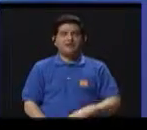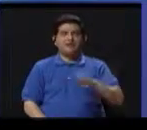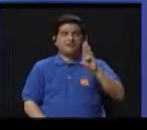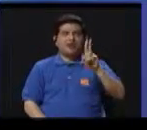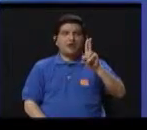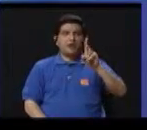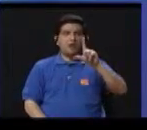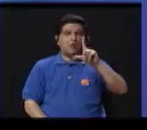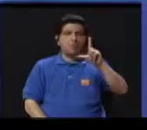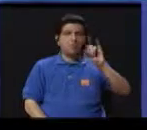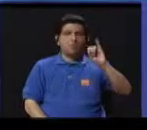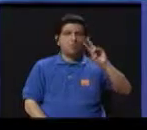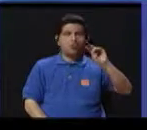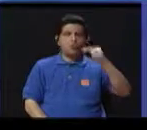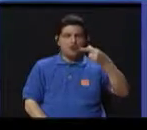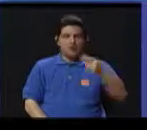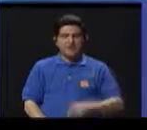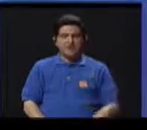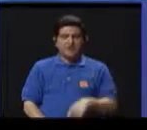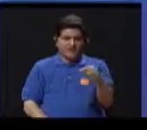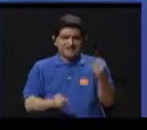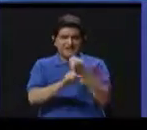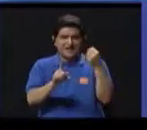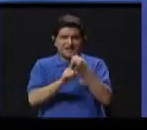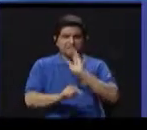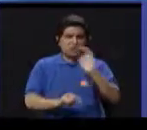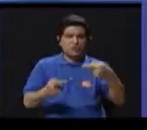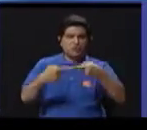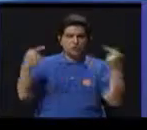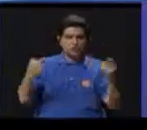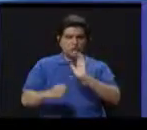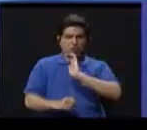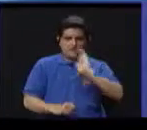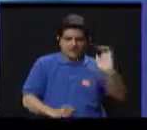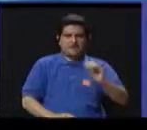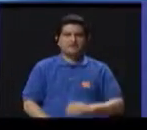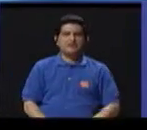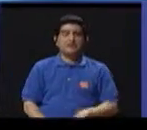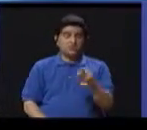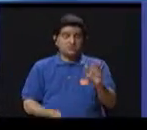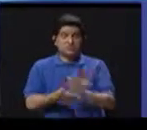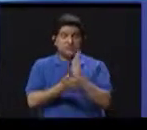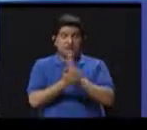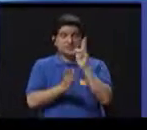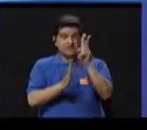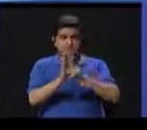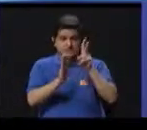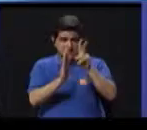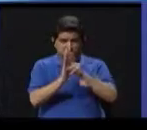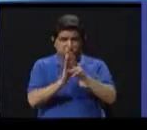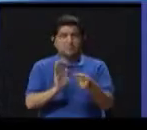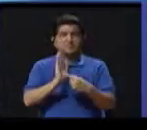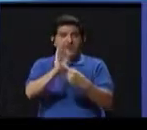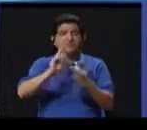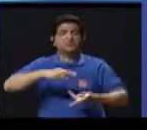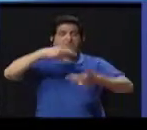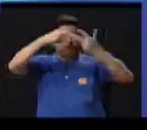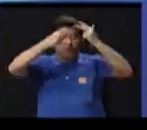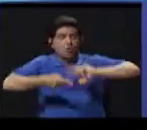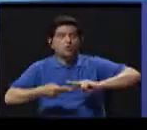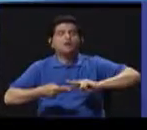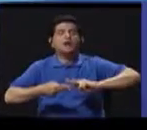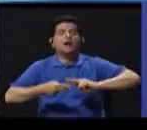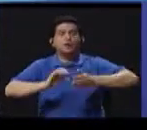bullying, de esa agresión de los niños hacia los niños, este es un documental, un corto que demuestra